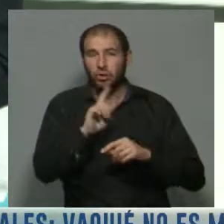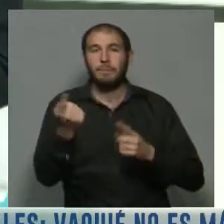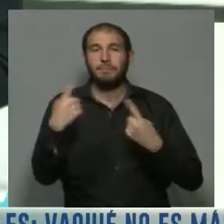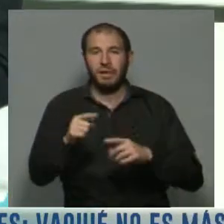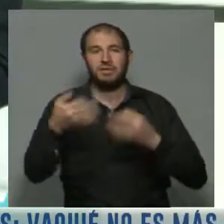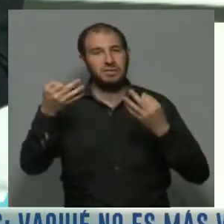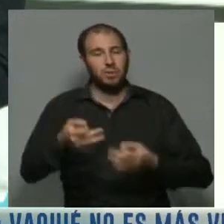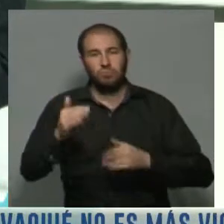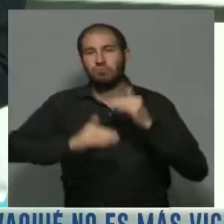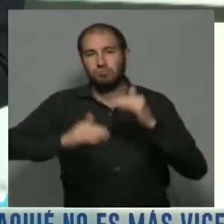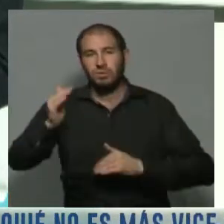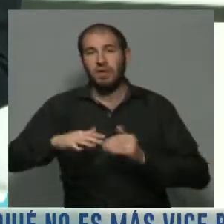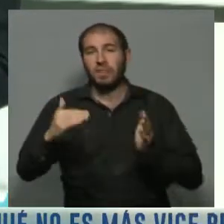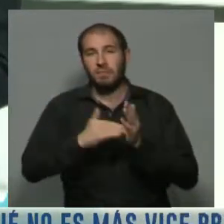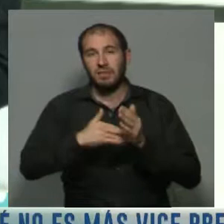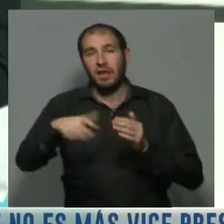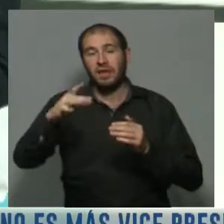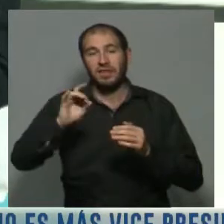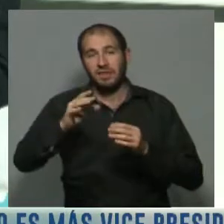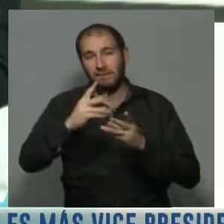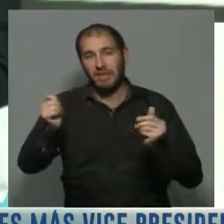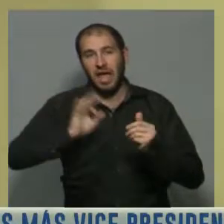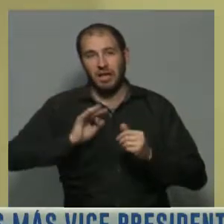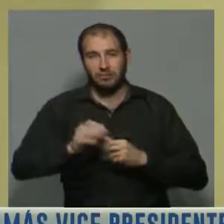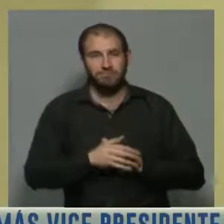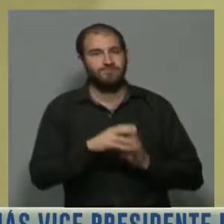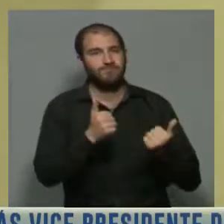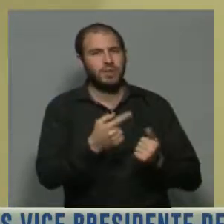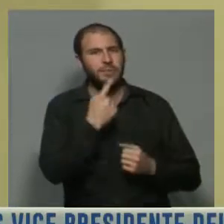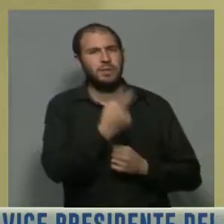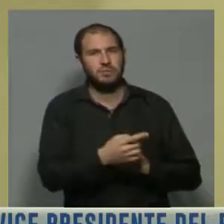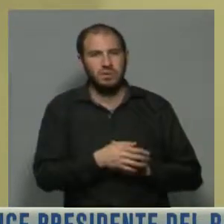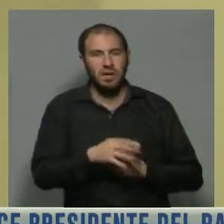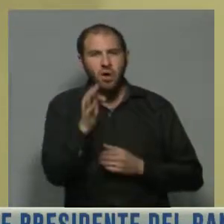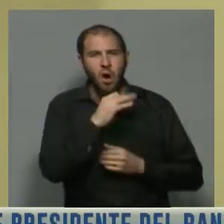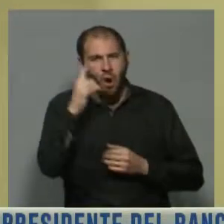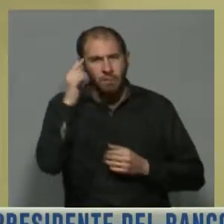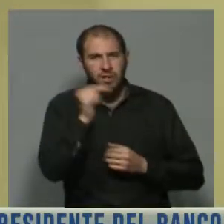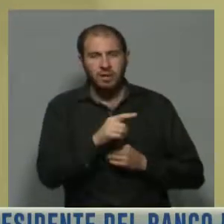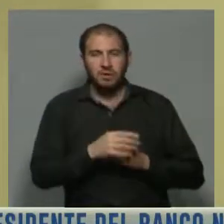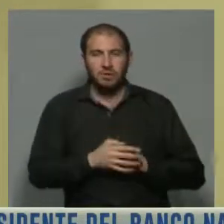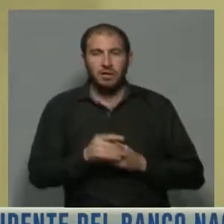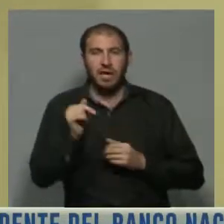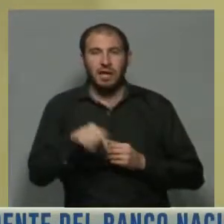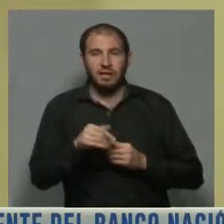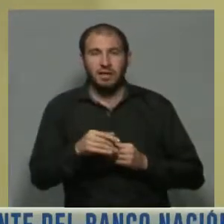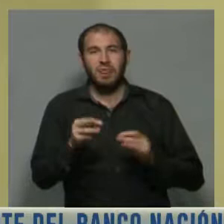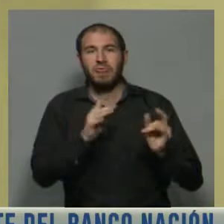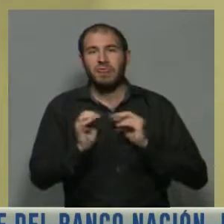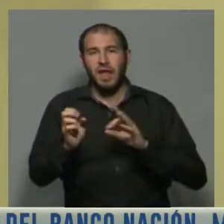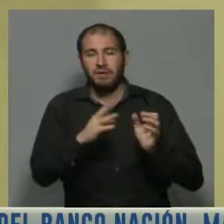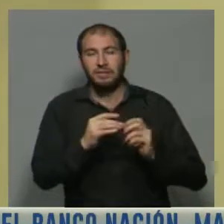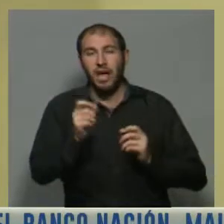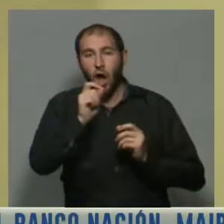seguramente va a tener movimientos a medida que nos acerquemos a fin de año. Bien, y te hago una consulta. ¿Qué opinión te merece a vos esto de que se debatía